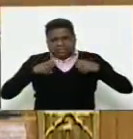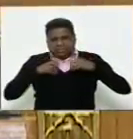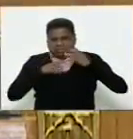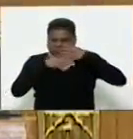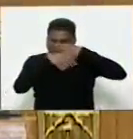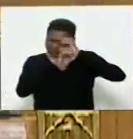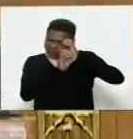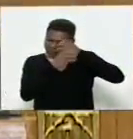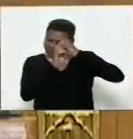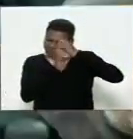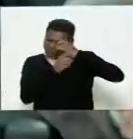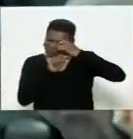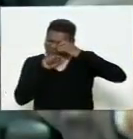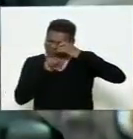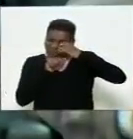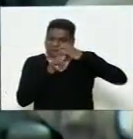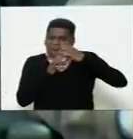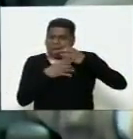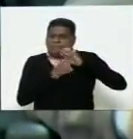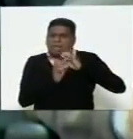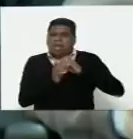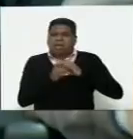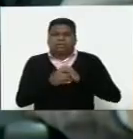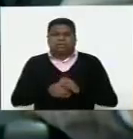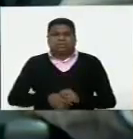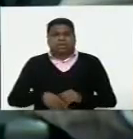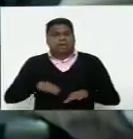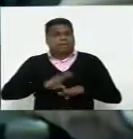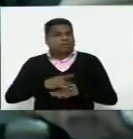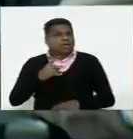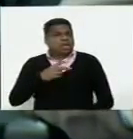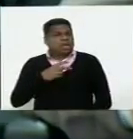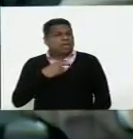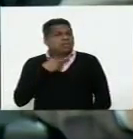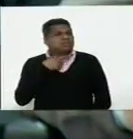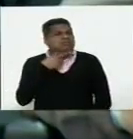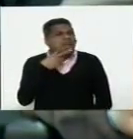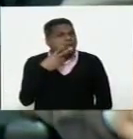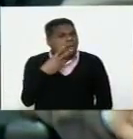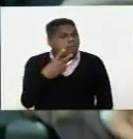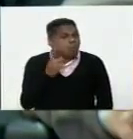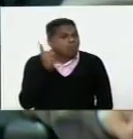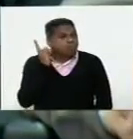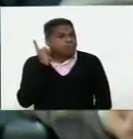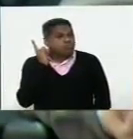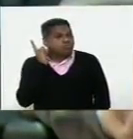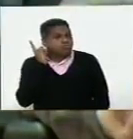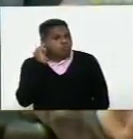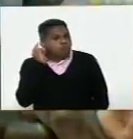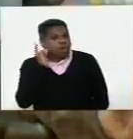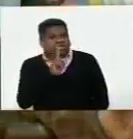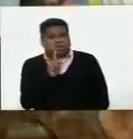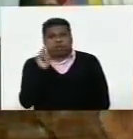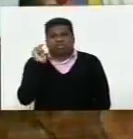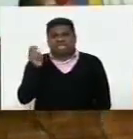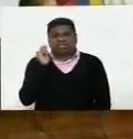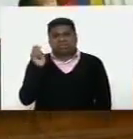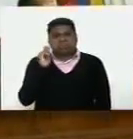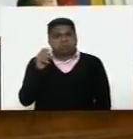científica, porque la voz de las mujeres no es escuchada, porque su testimonio no es